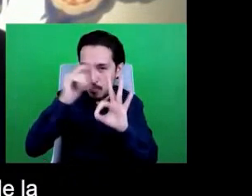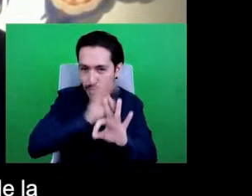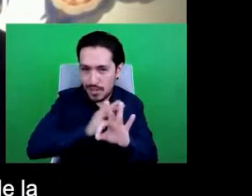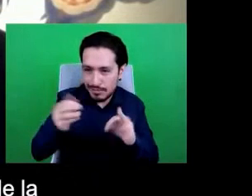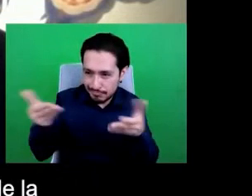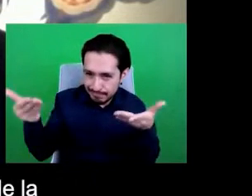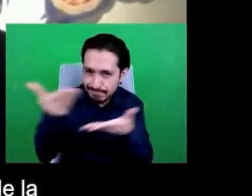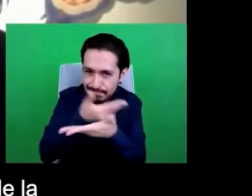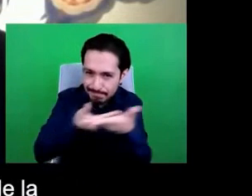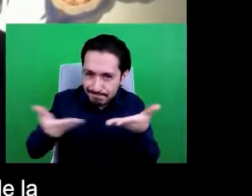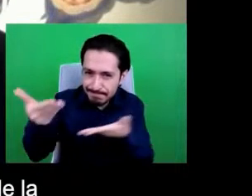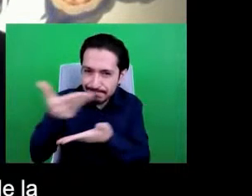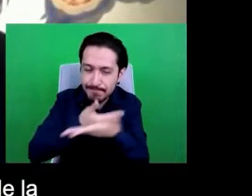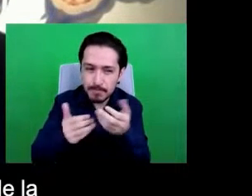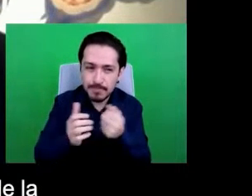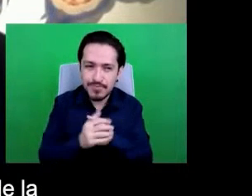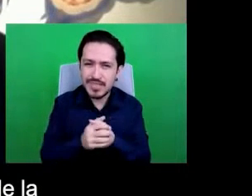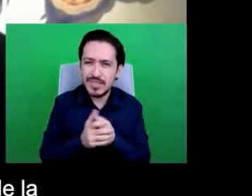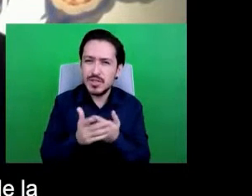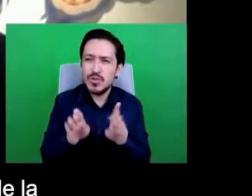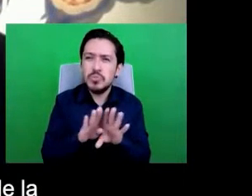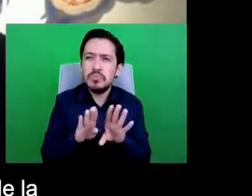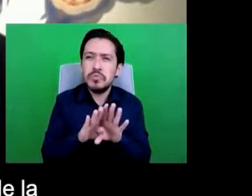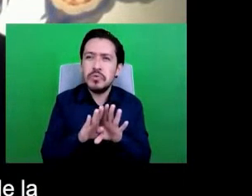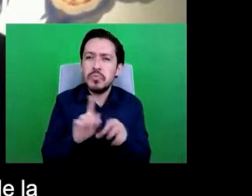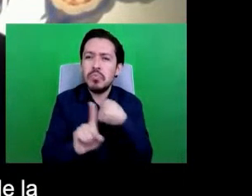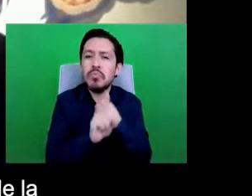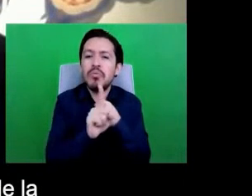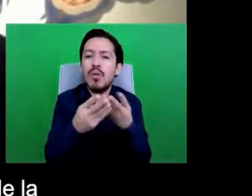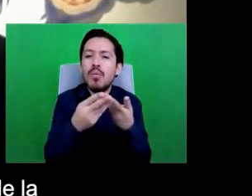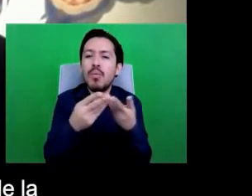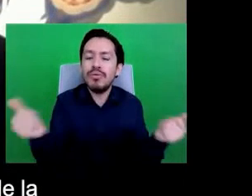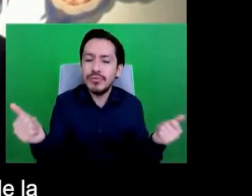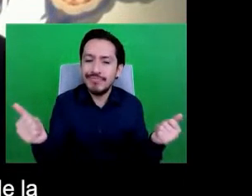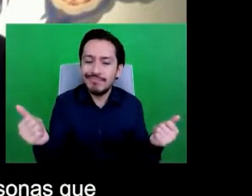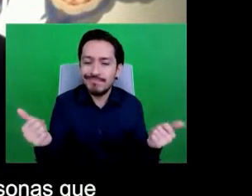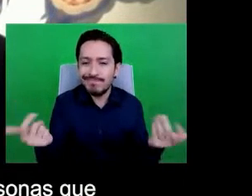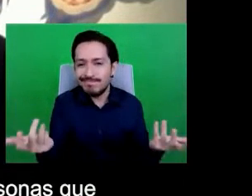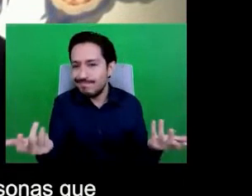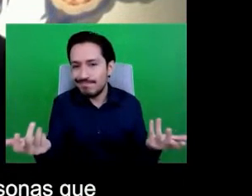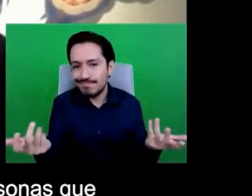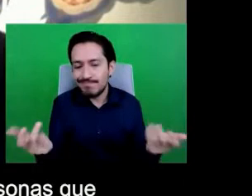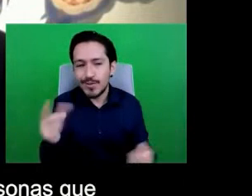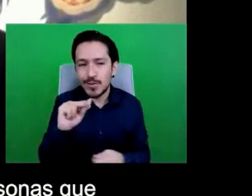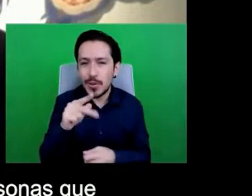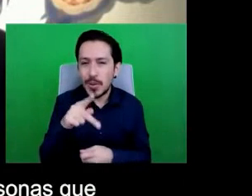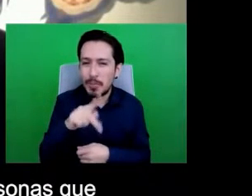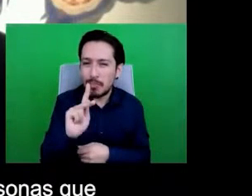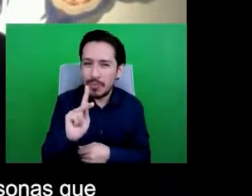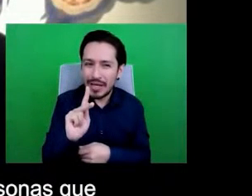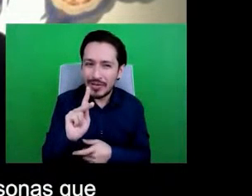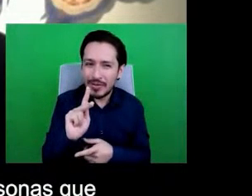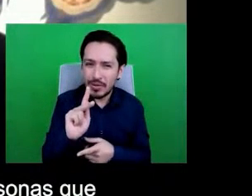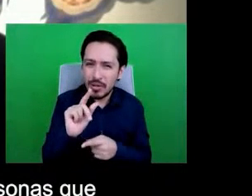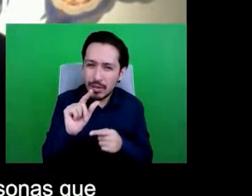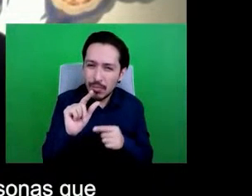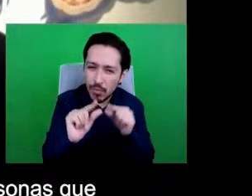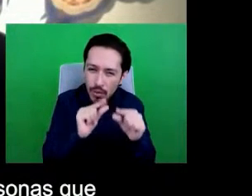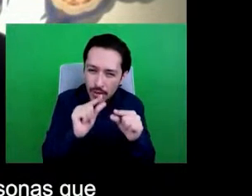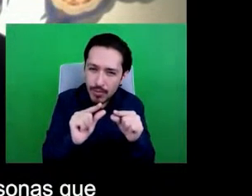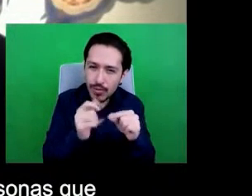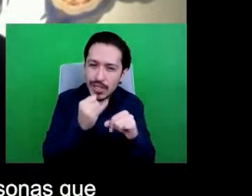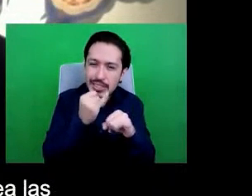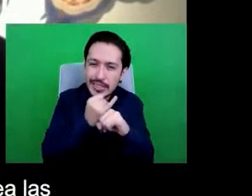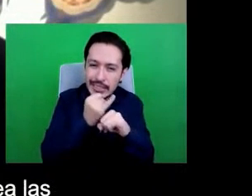Esto no es una solución, pero ya que el costo de la tecnología digital se va reduciendo cada vez más y cada vez hay